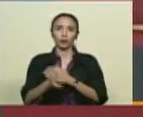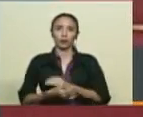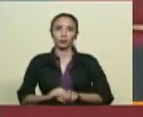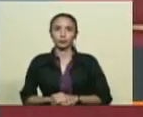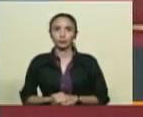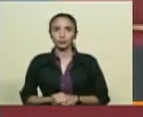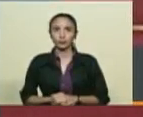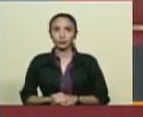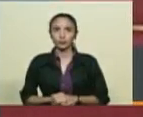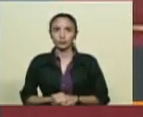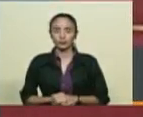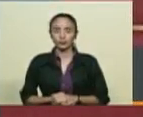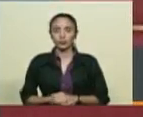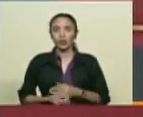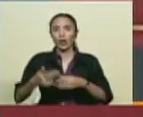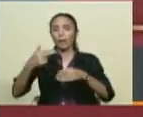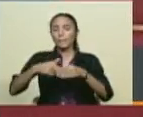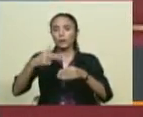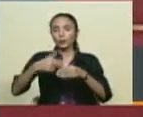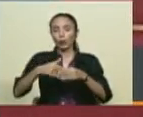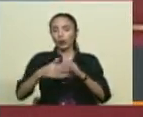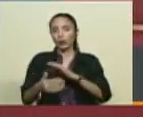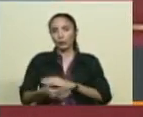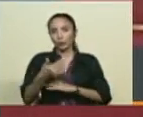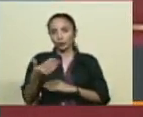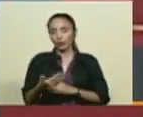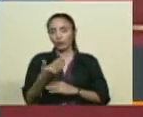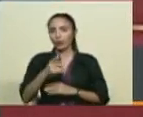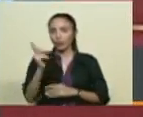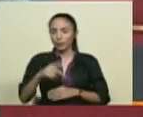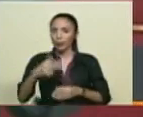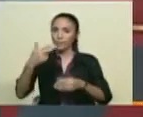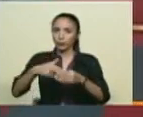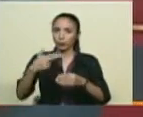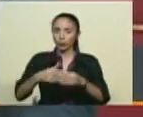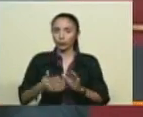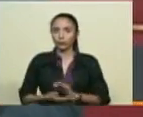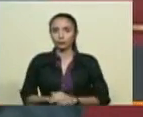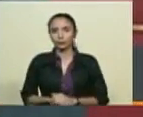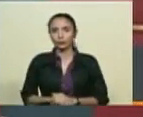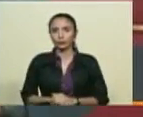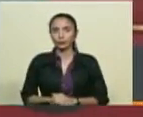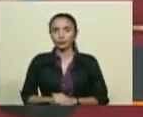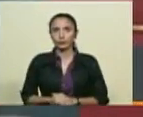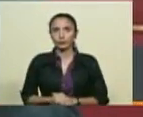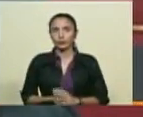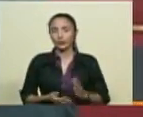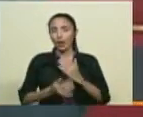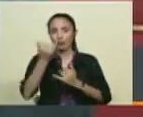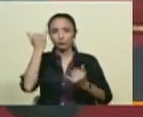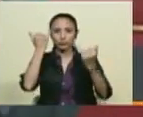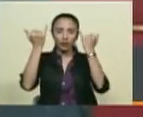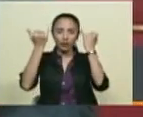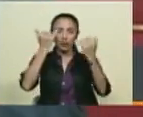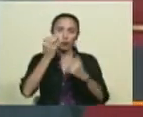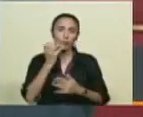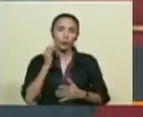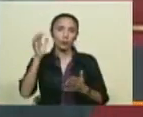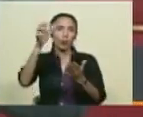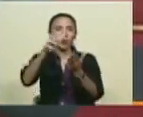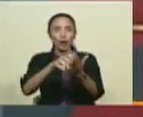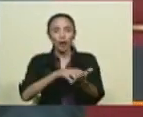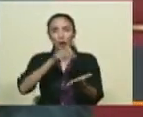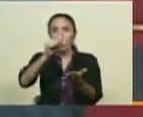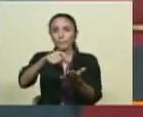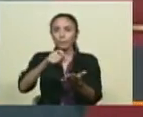El petróleo, un gran motor, pero uno de los 15. Tenemos otros que desarrollar, desarrollar el campo, la agroindustria,